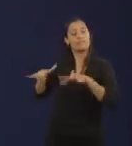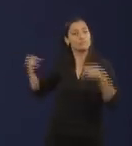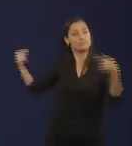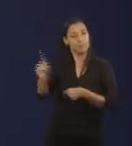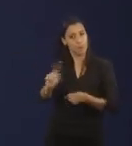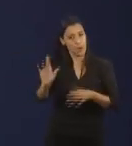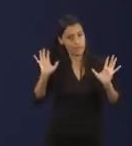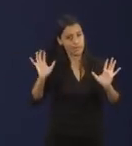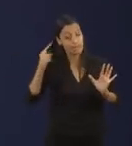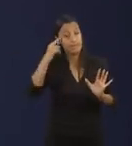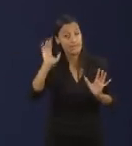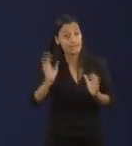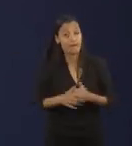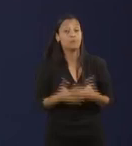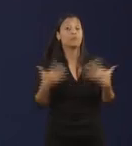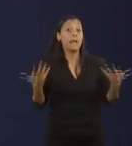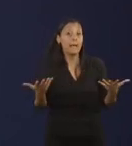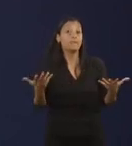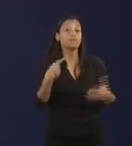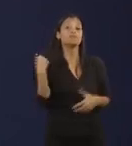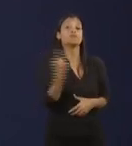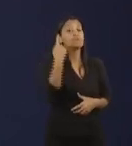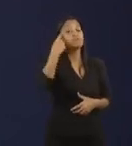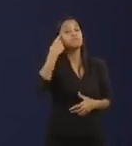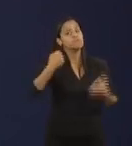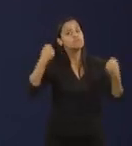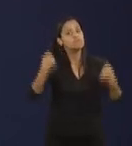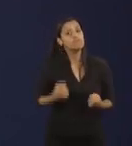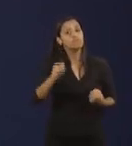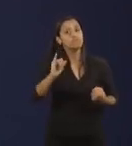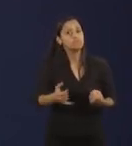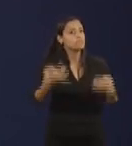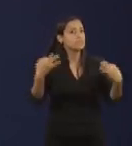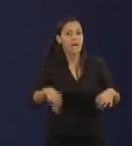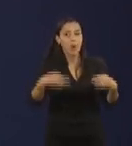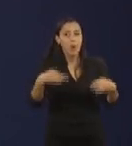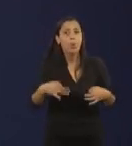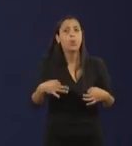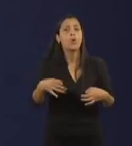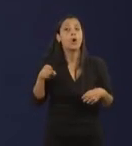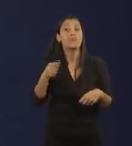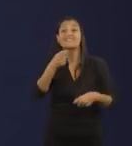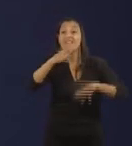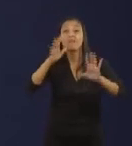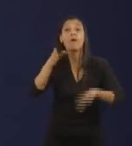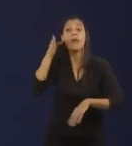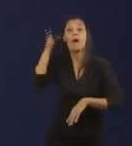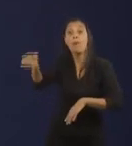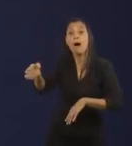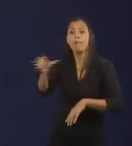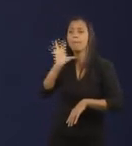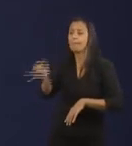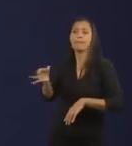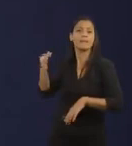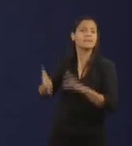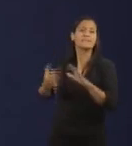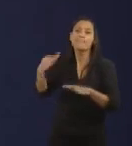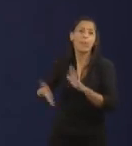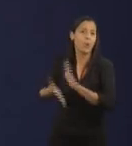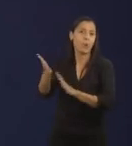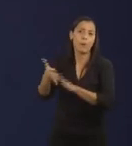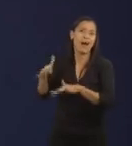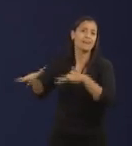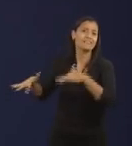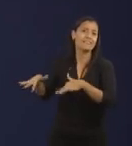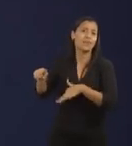eh Y consideramos que efectivamente nos íbamos a encontrar ante un episodio de